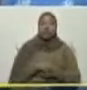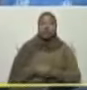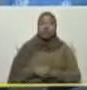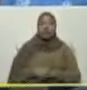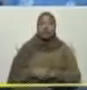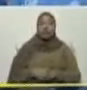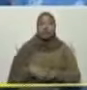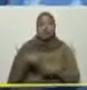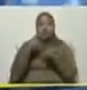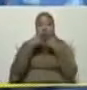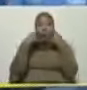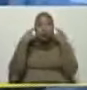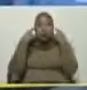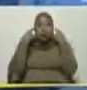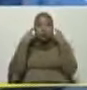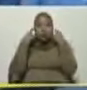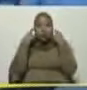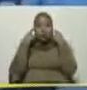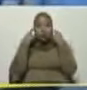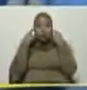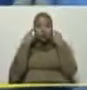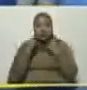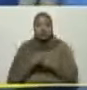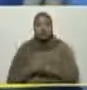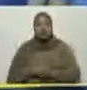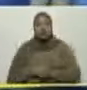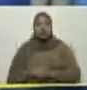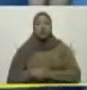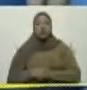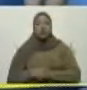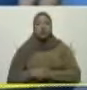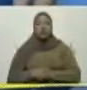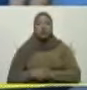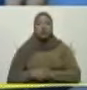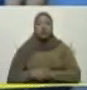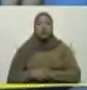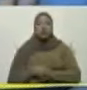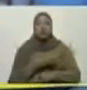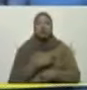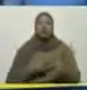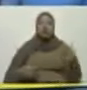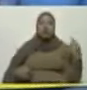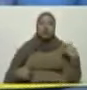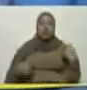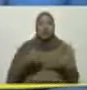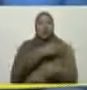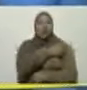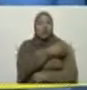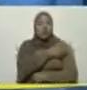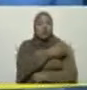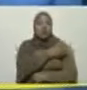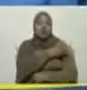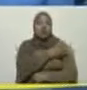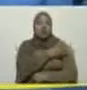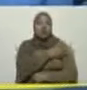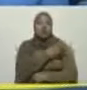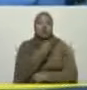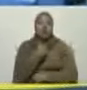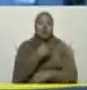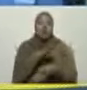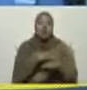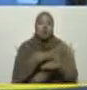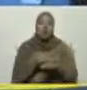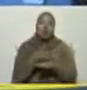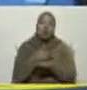tapabocas coro correcto y en ese momento muchos sectores presidente de la oposición le estaban pidiendo al